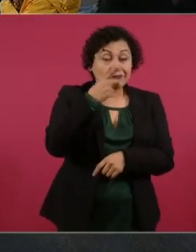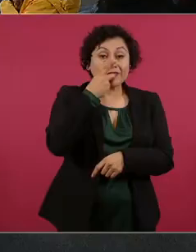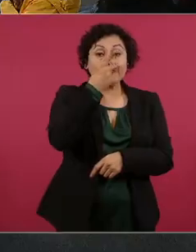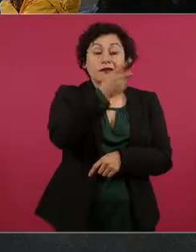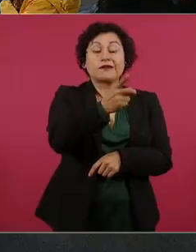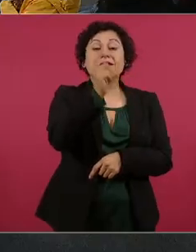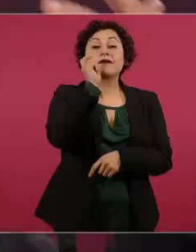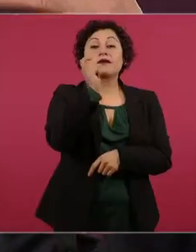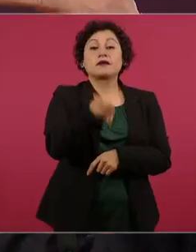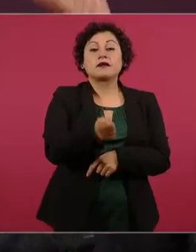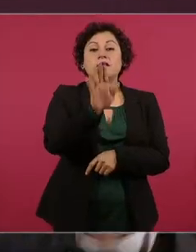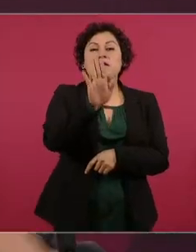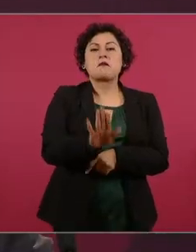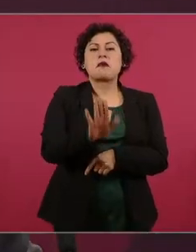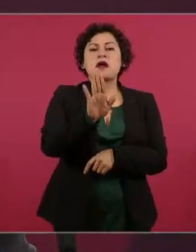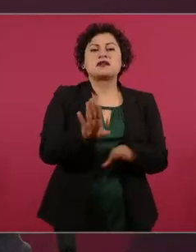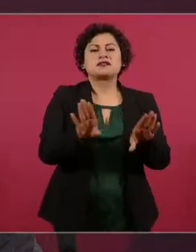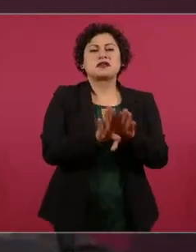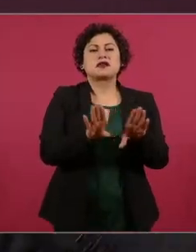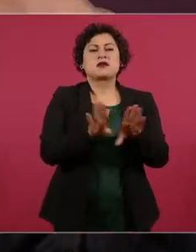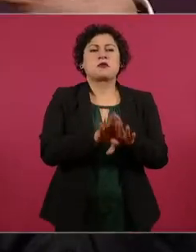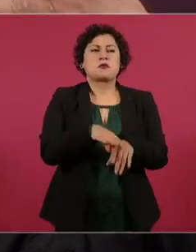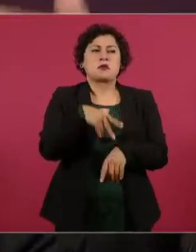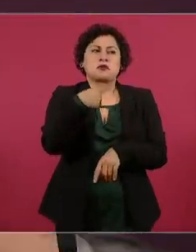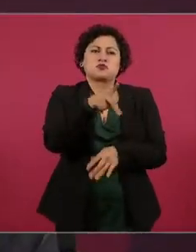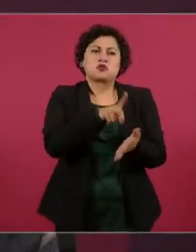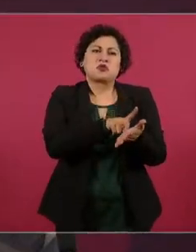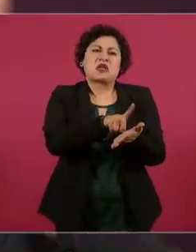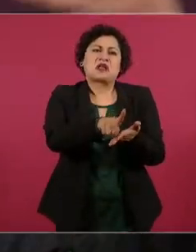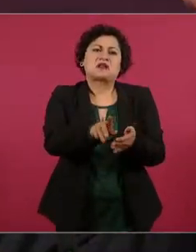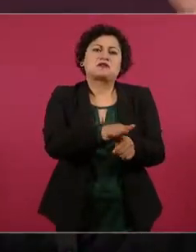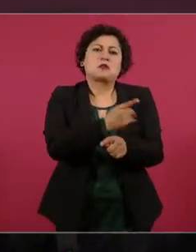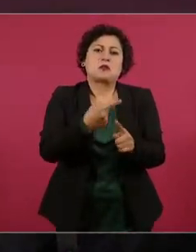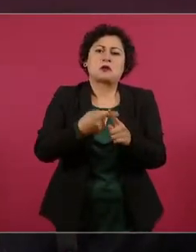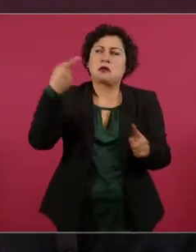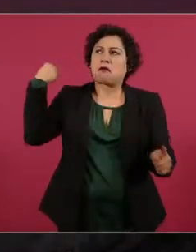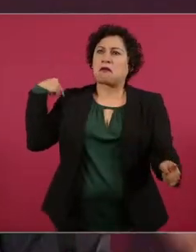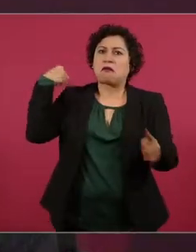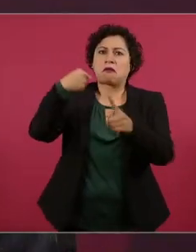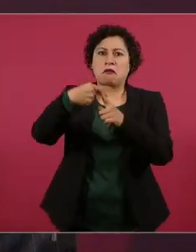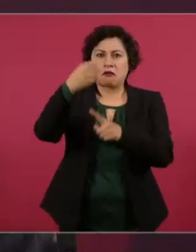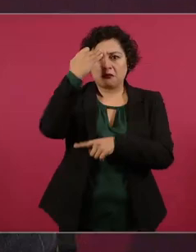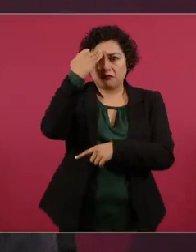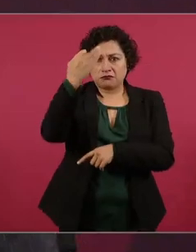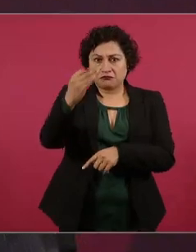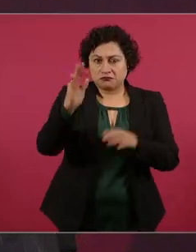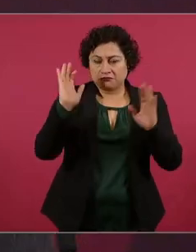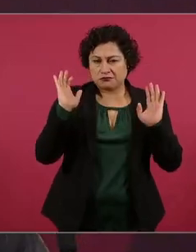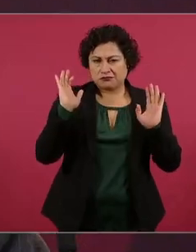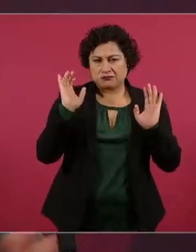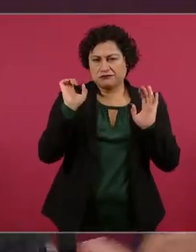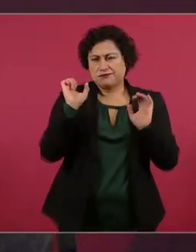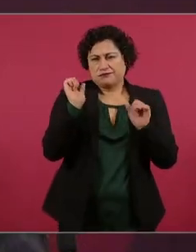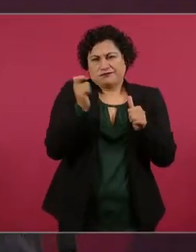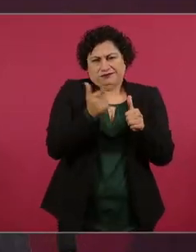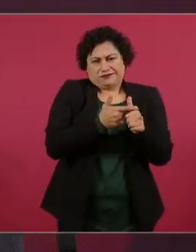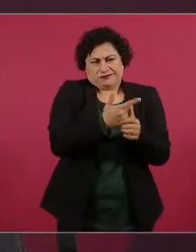pues una especie de derecho de posesión o de antigüedad, algo, pero no